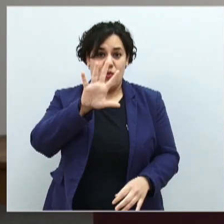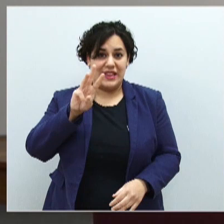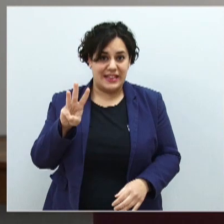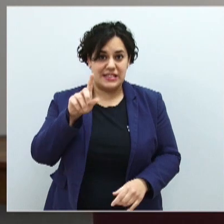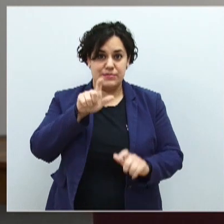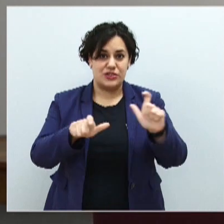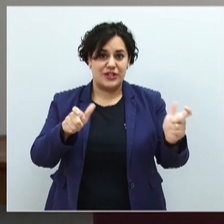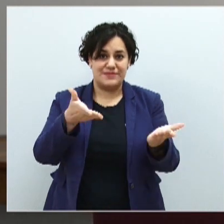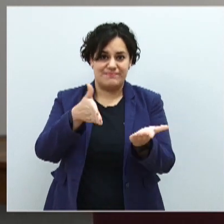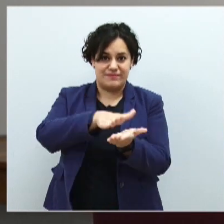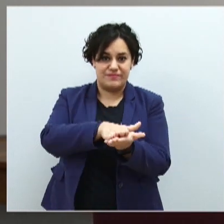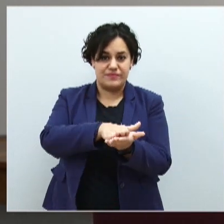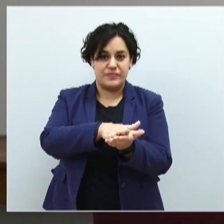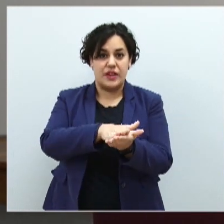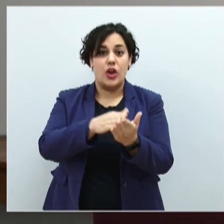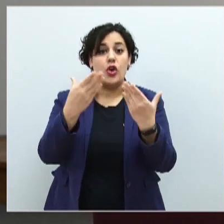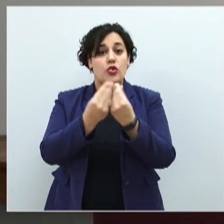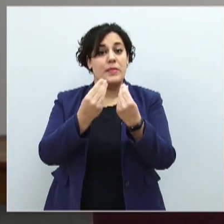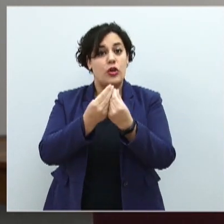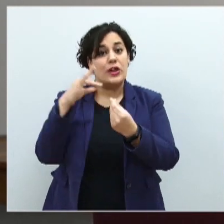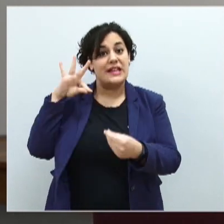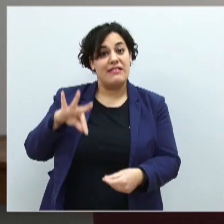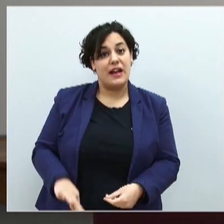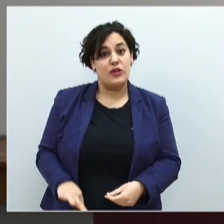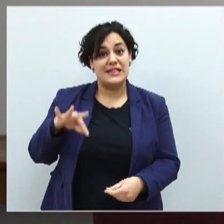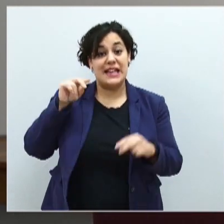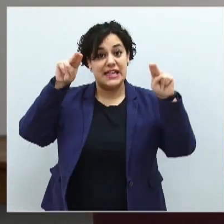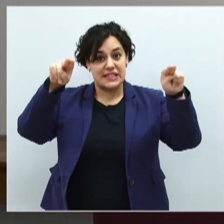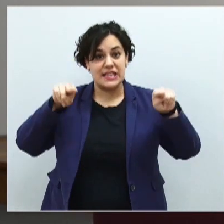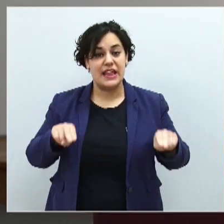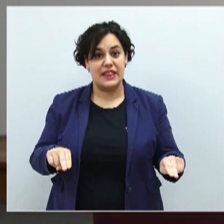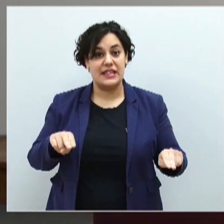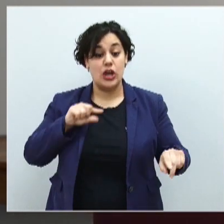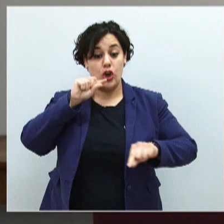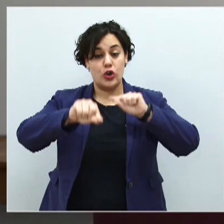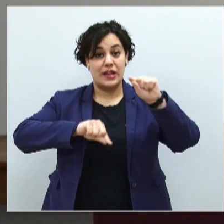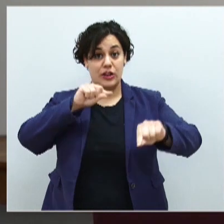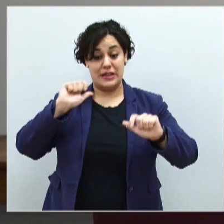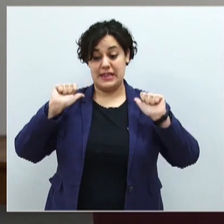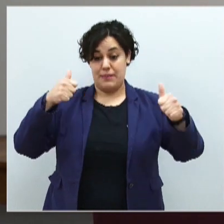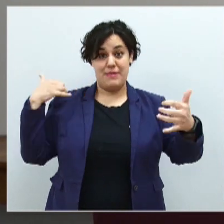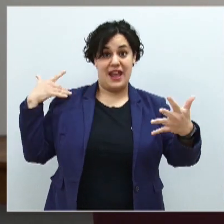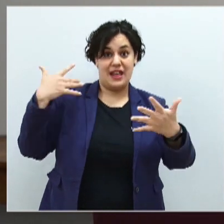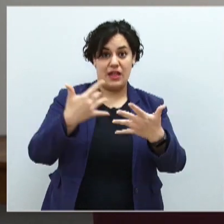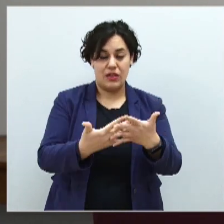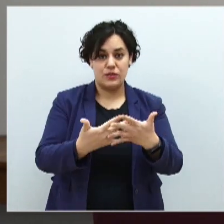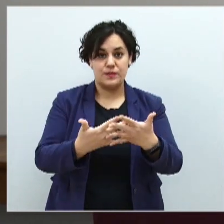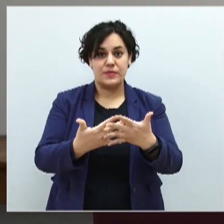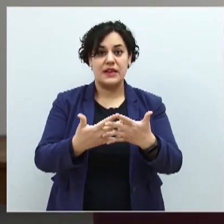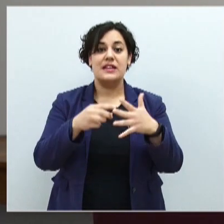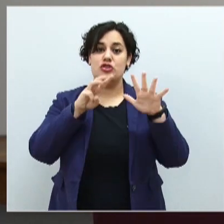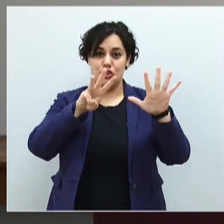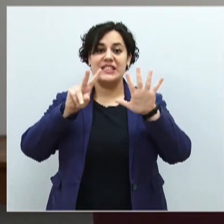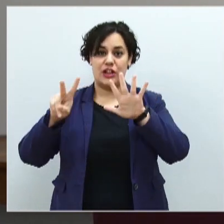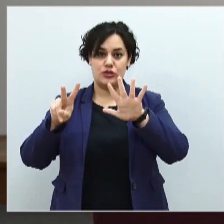personas han fallecido. El número de trabajadores de estas residencias contagiados desde el inicio de la pandemia sigue estando en